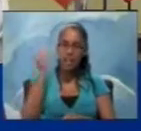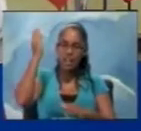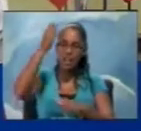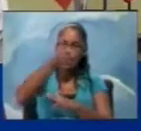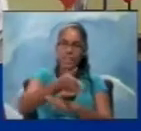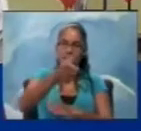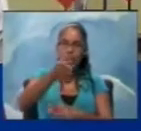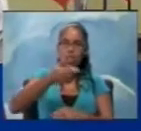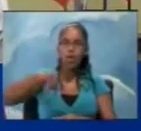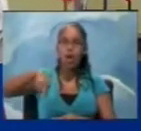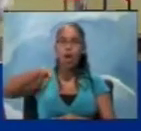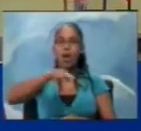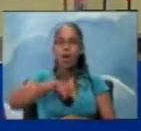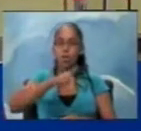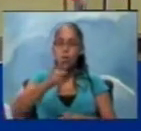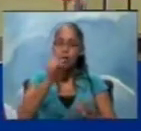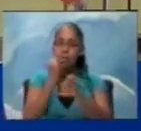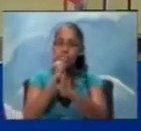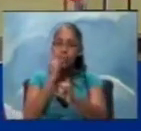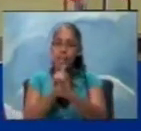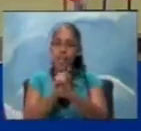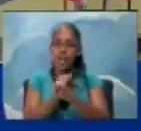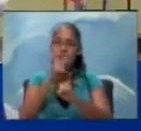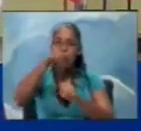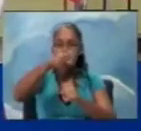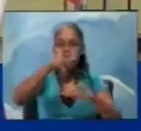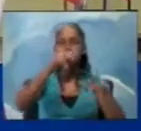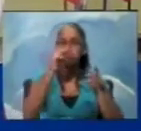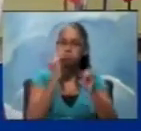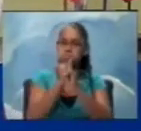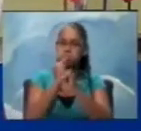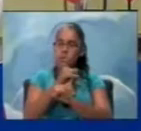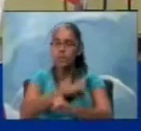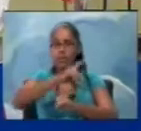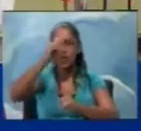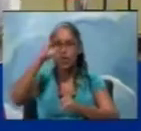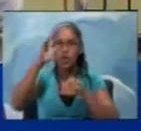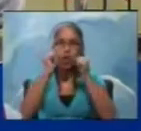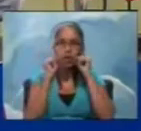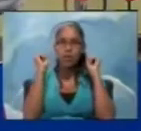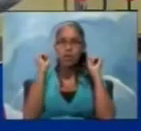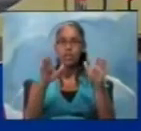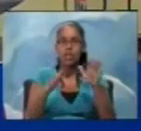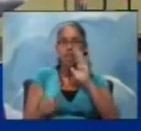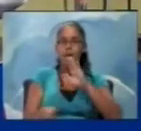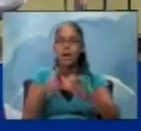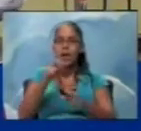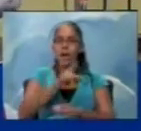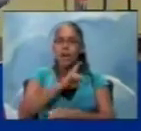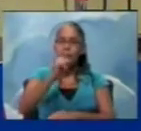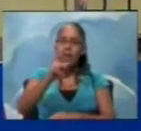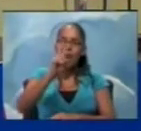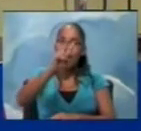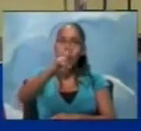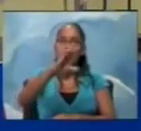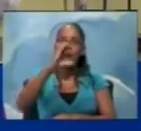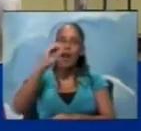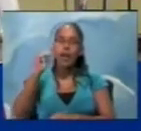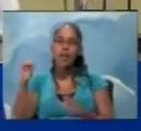a nuestro portal, el portal de Dios, el portal de la bendición, más de 20